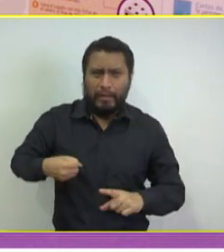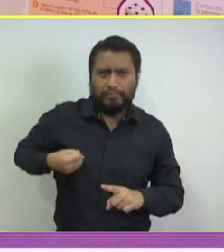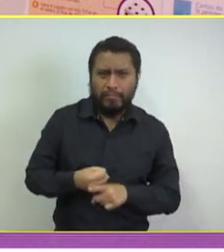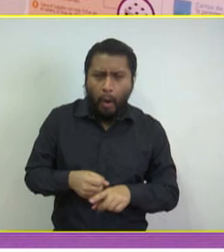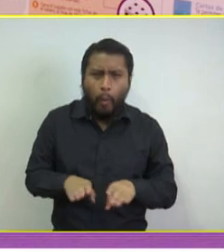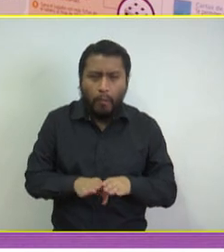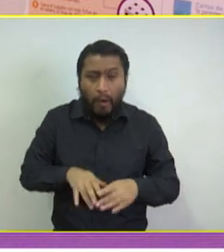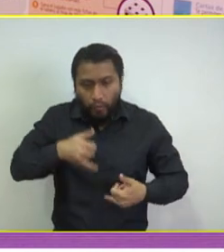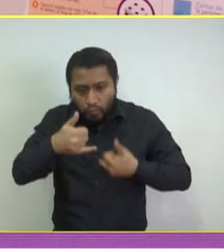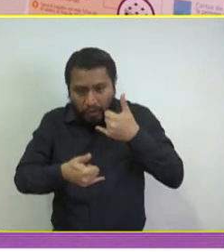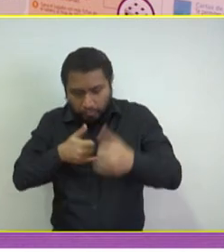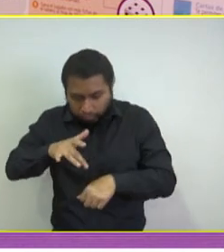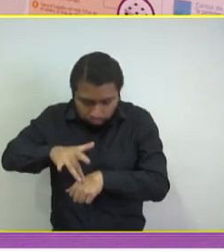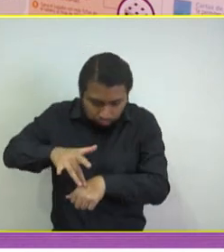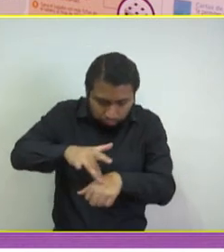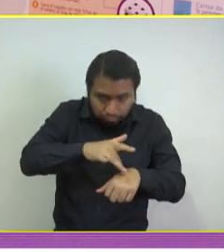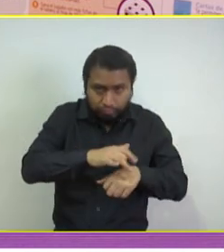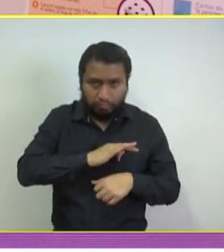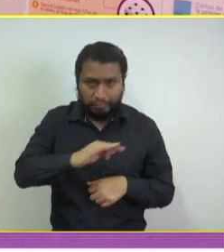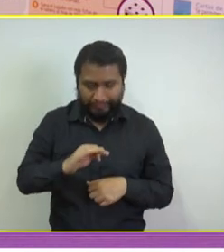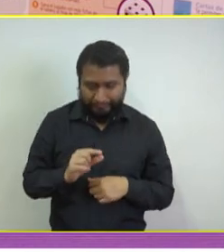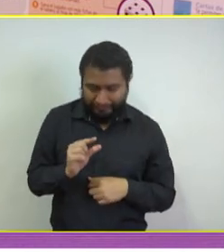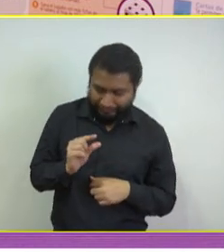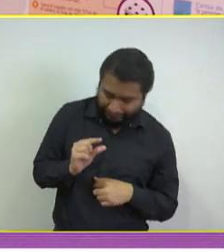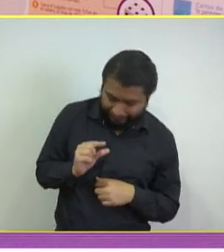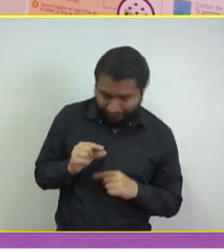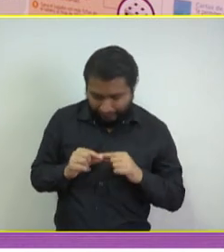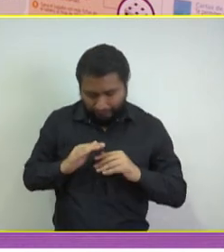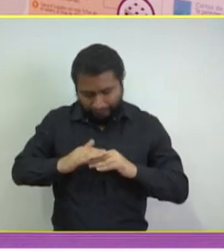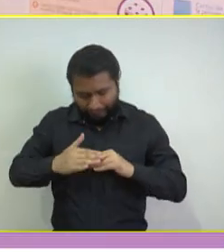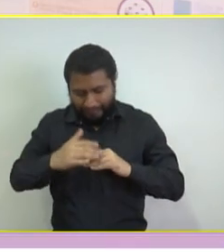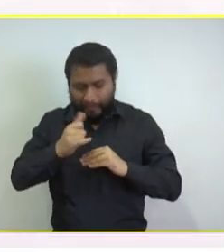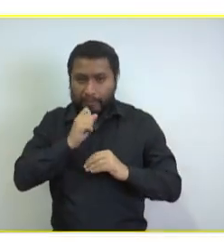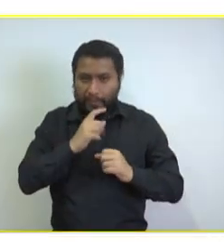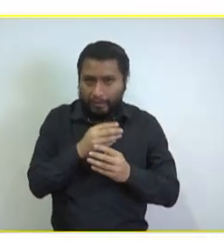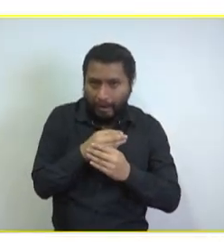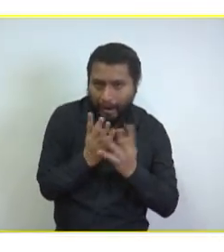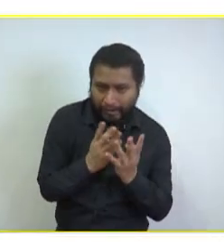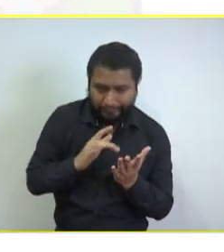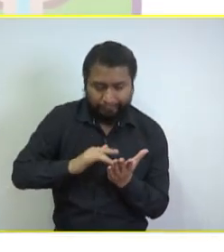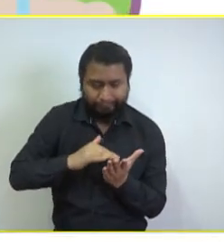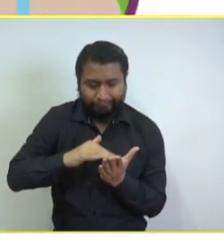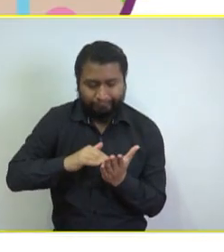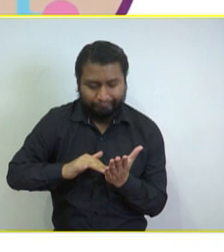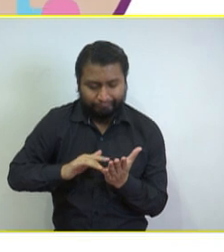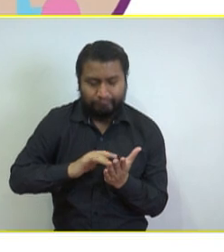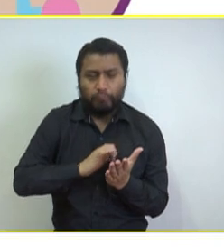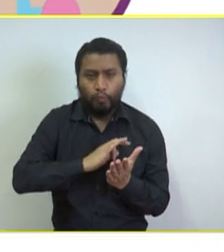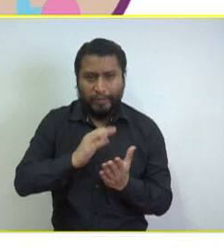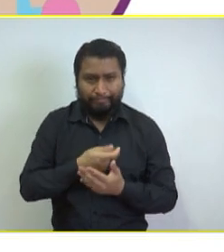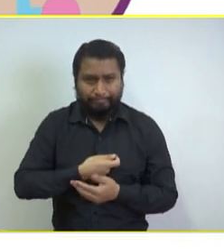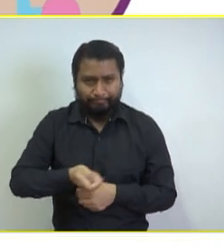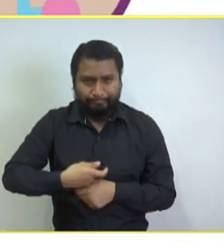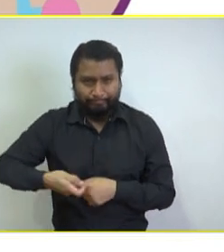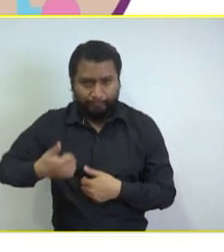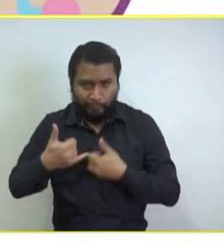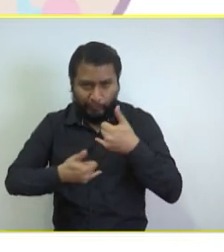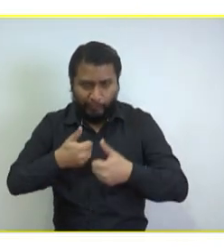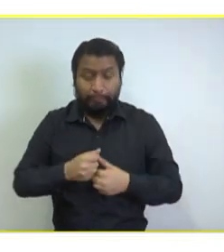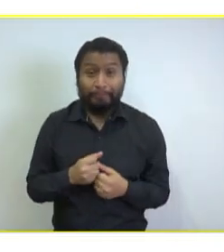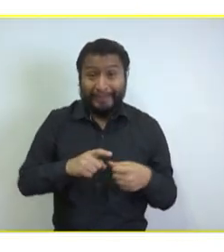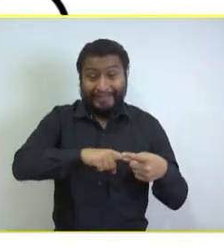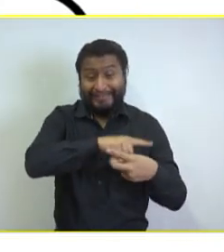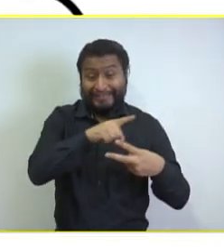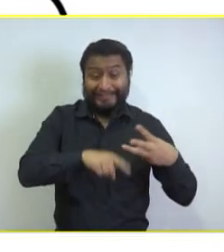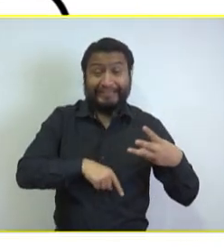el tablero texturizado, las fichas con relieve y las cartas con braille. Estos tres elementos están dirigidos